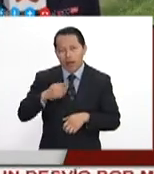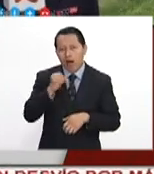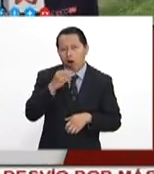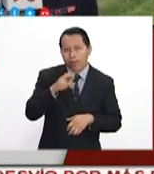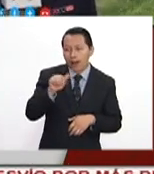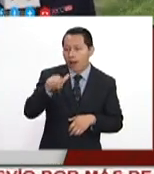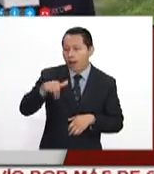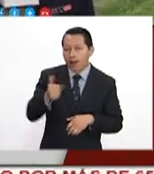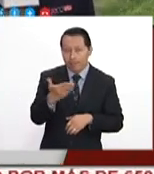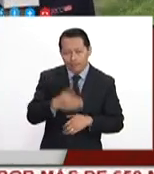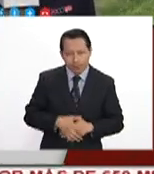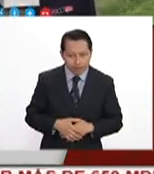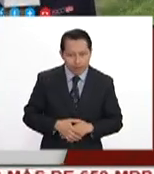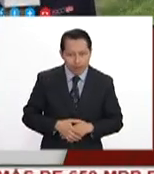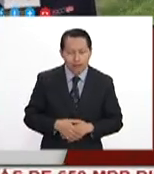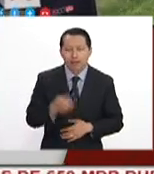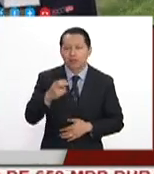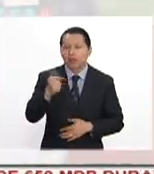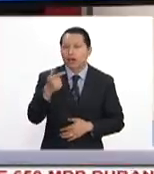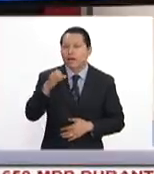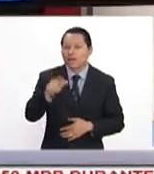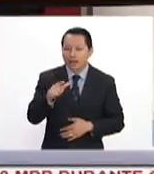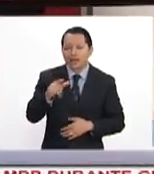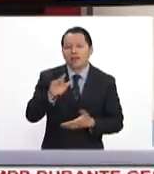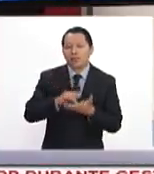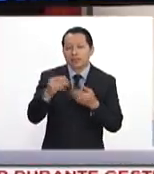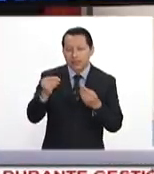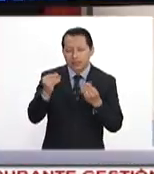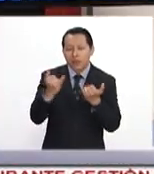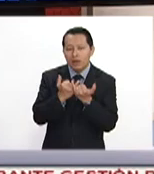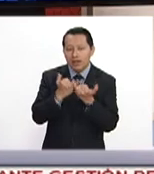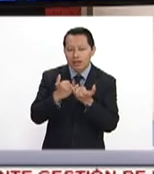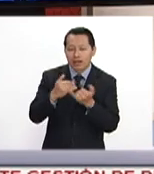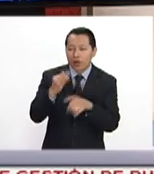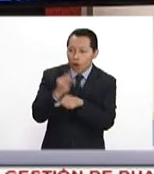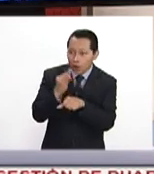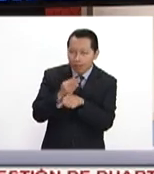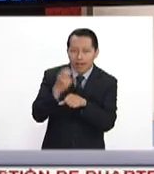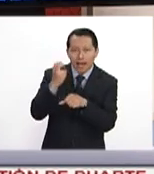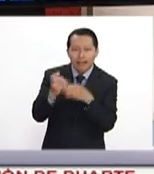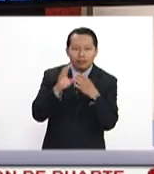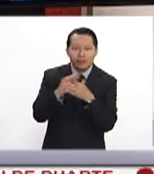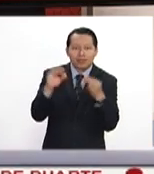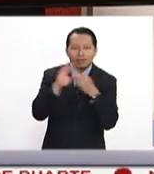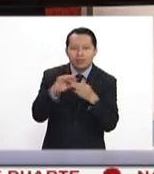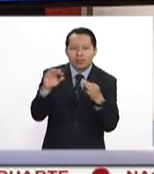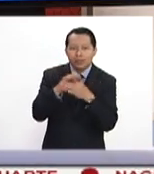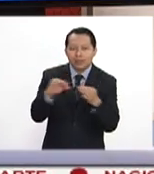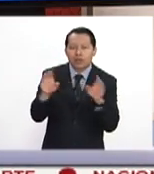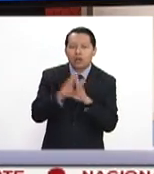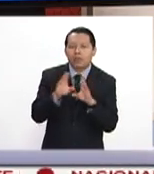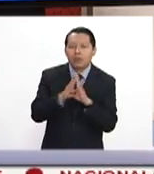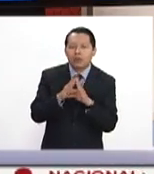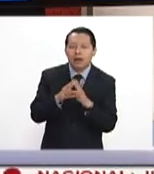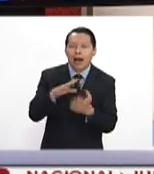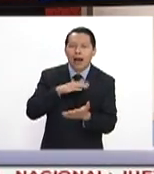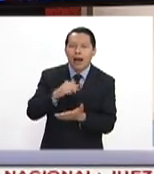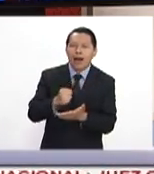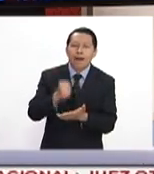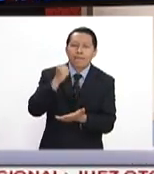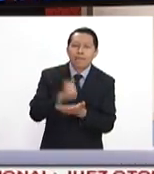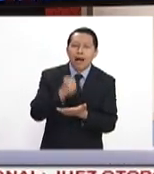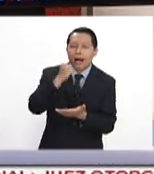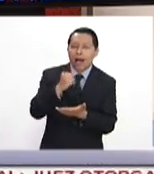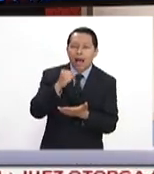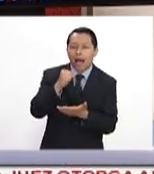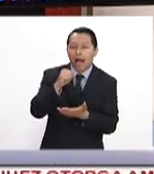Ana Cristina. Así es, Gabriel, muchísimas gracias. Y en efecto, esto que acabas de comentar de pues la marca Donald Trump, creo que es a